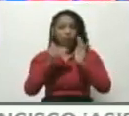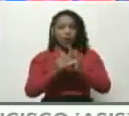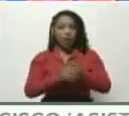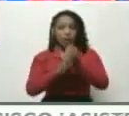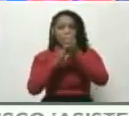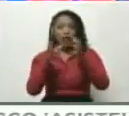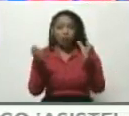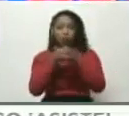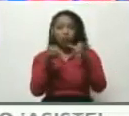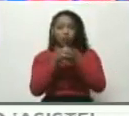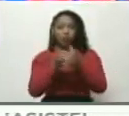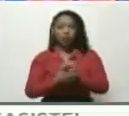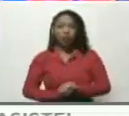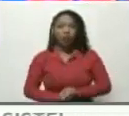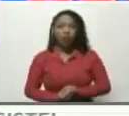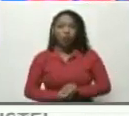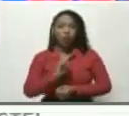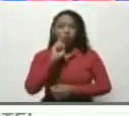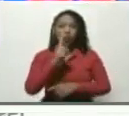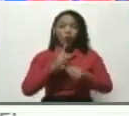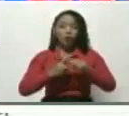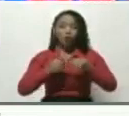de grupo,